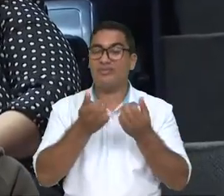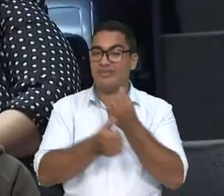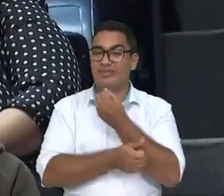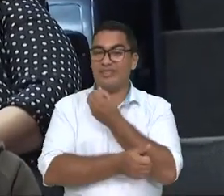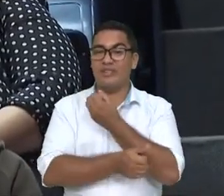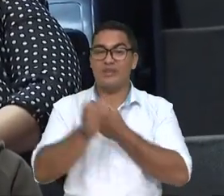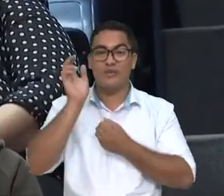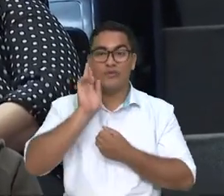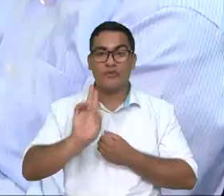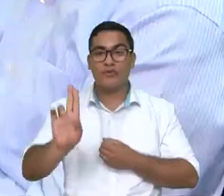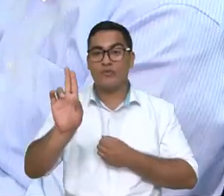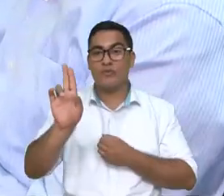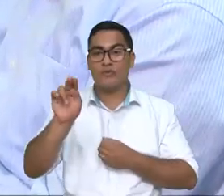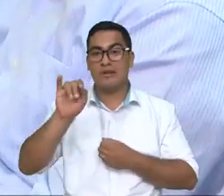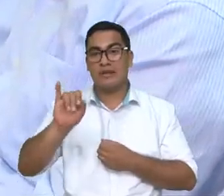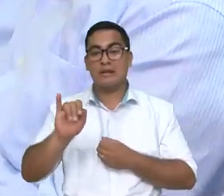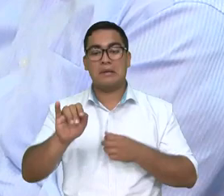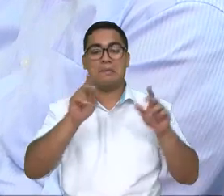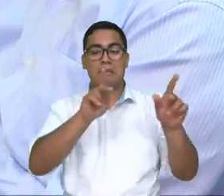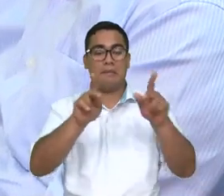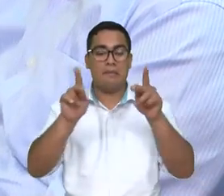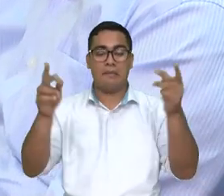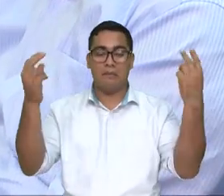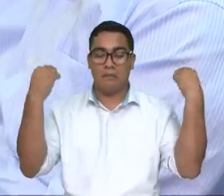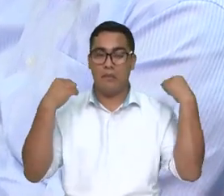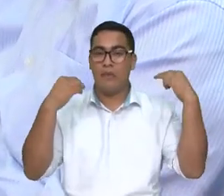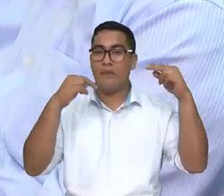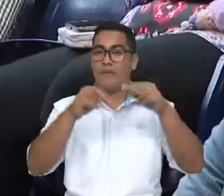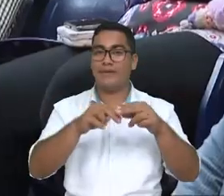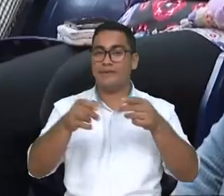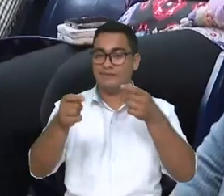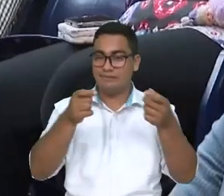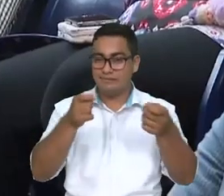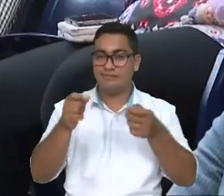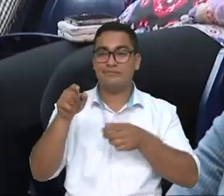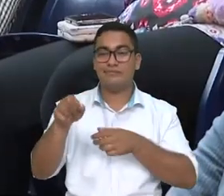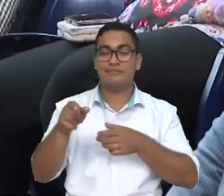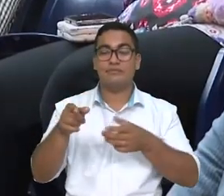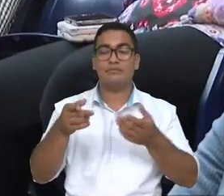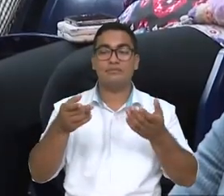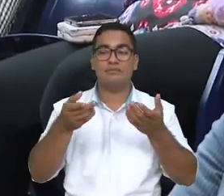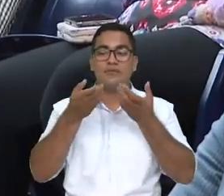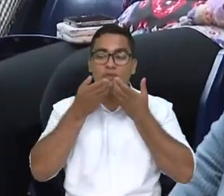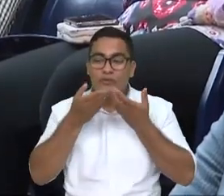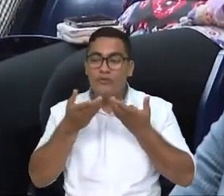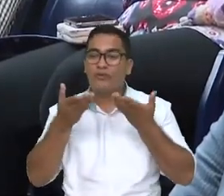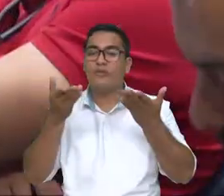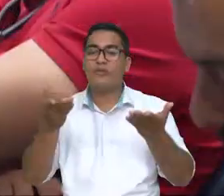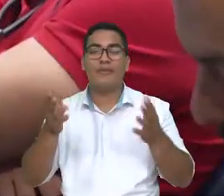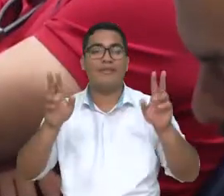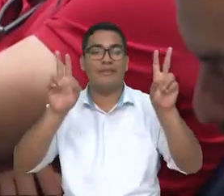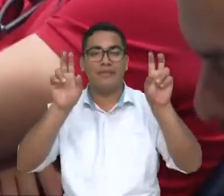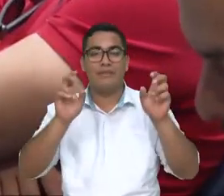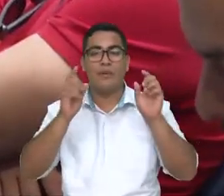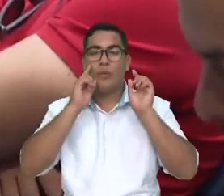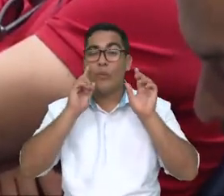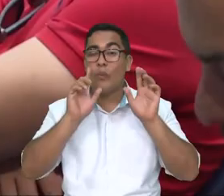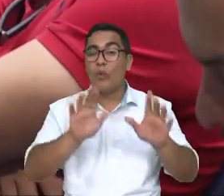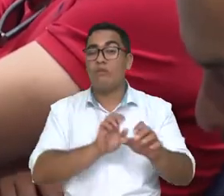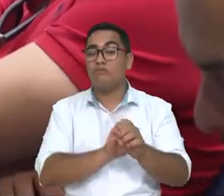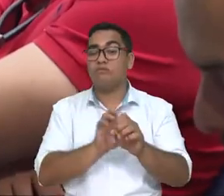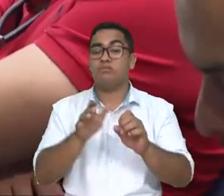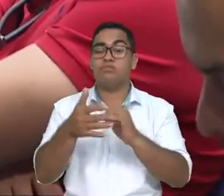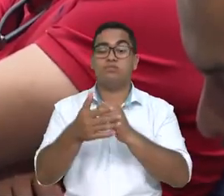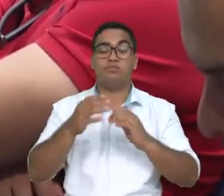que el personal docente y administrativo de esta casa de estudios superiores estén informados de las medidas de prevención para evitar